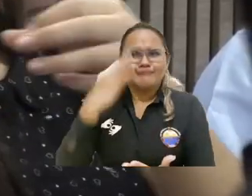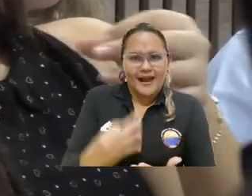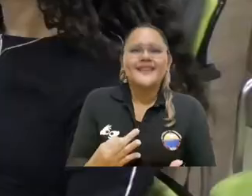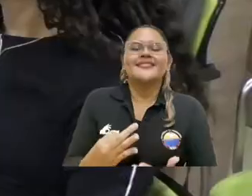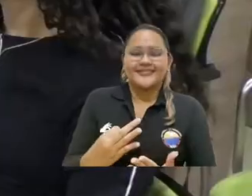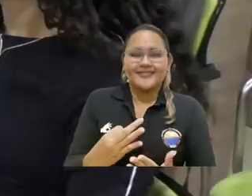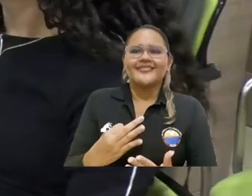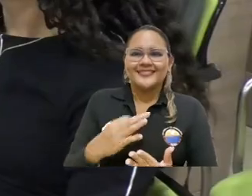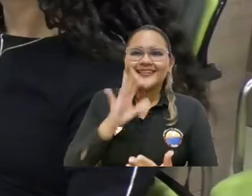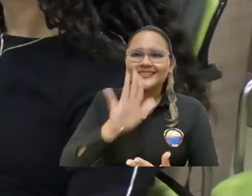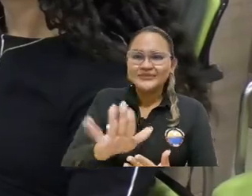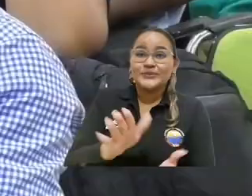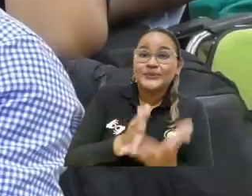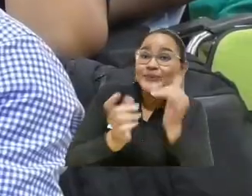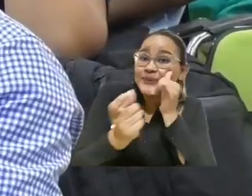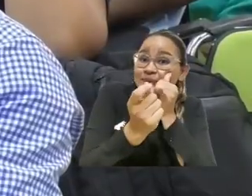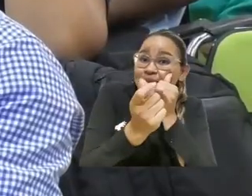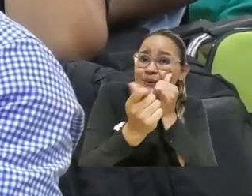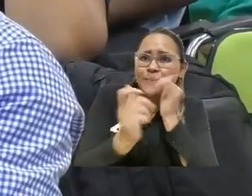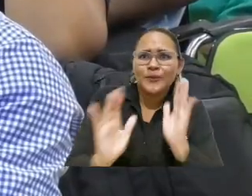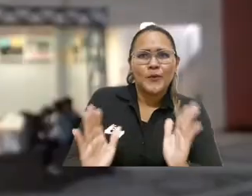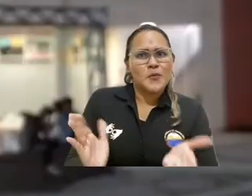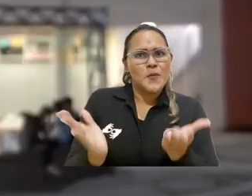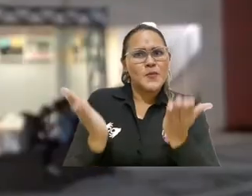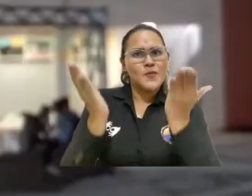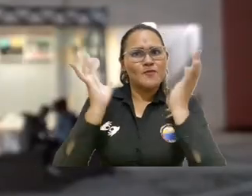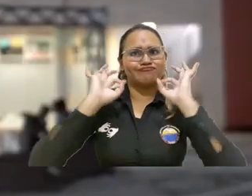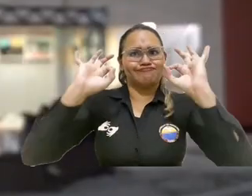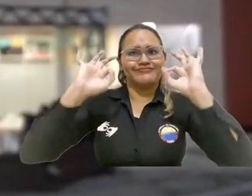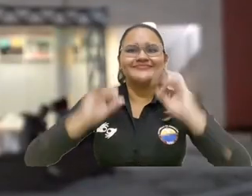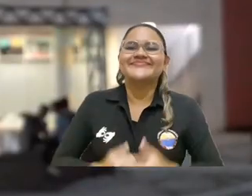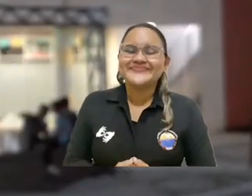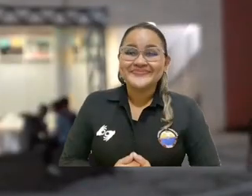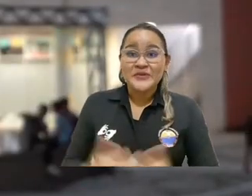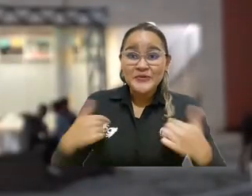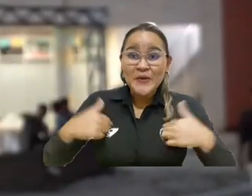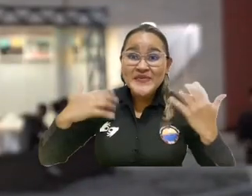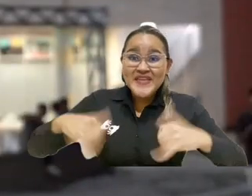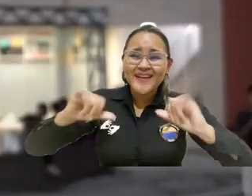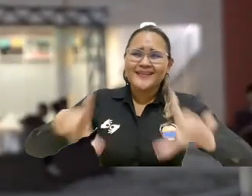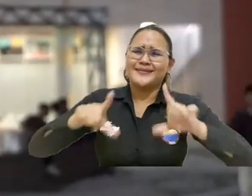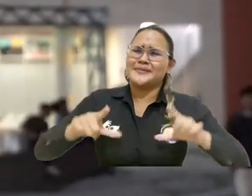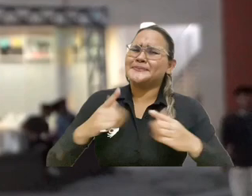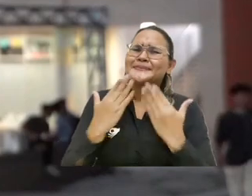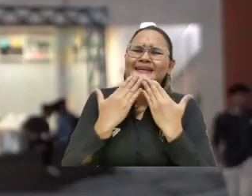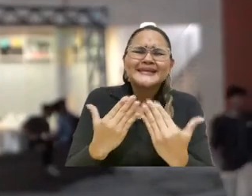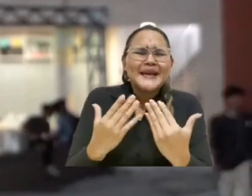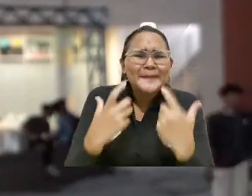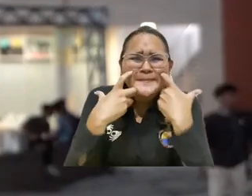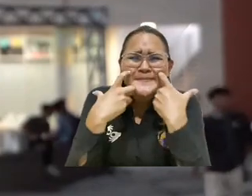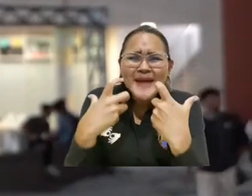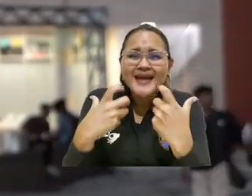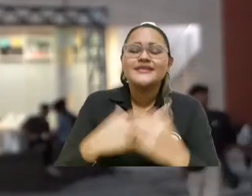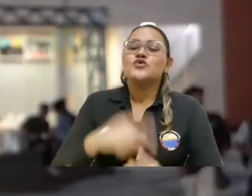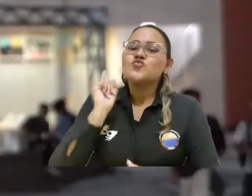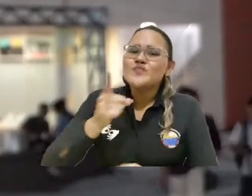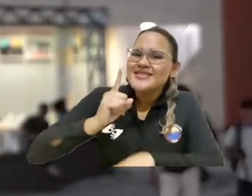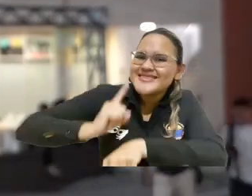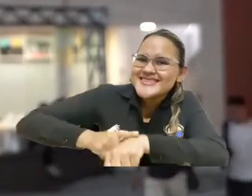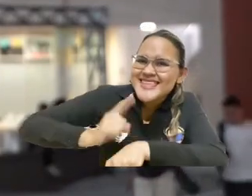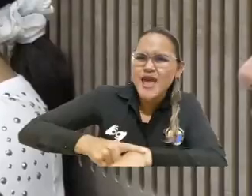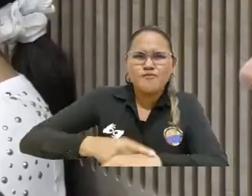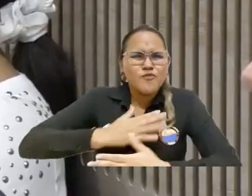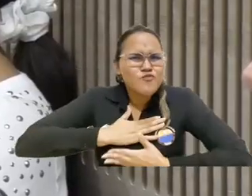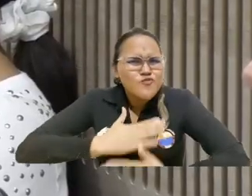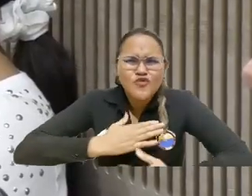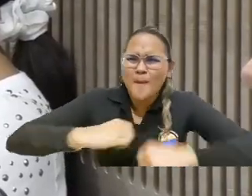el crecimiento que tiene nuestro programa de economía. Como egresado tengo que darle mi mayor agradecimiento por ese tiempo de